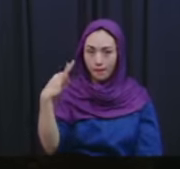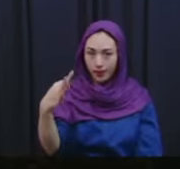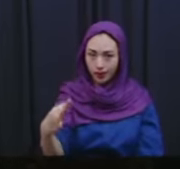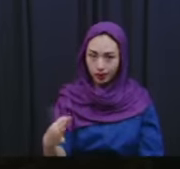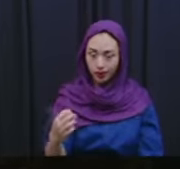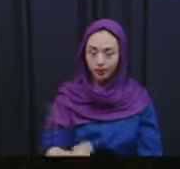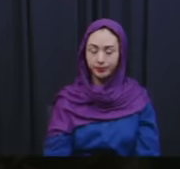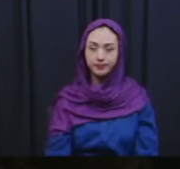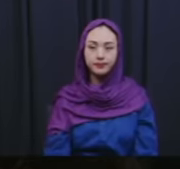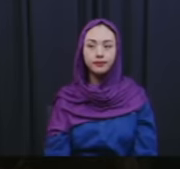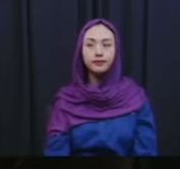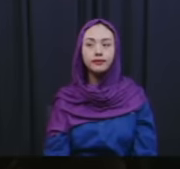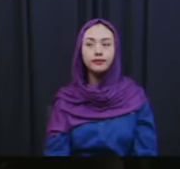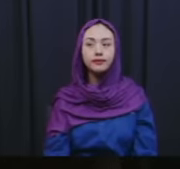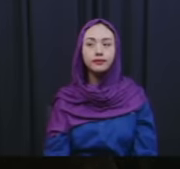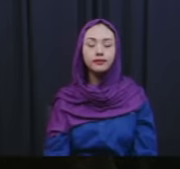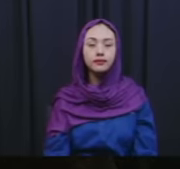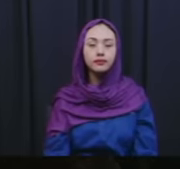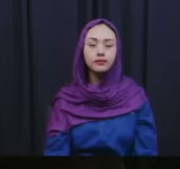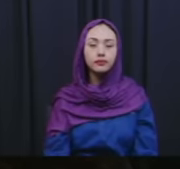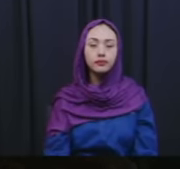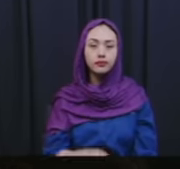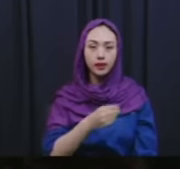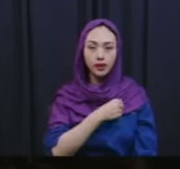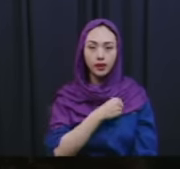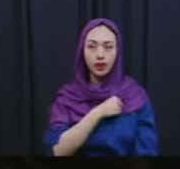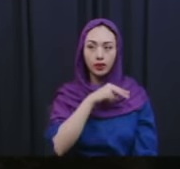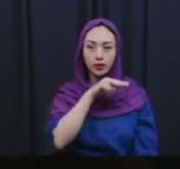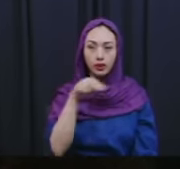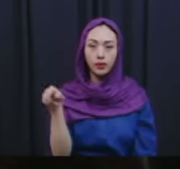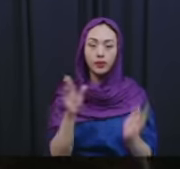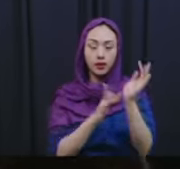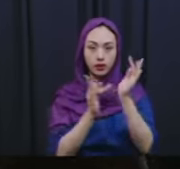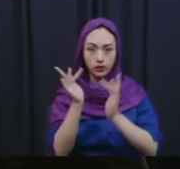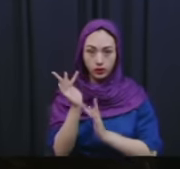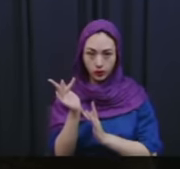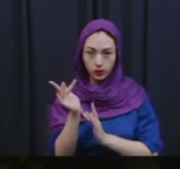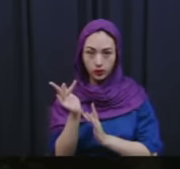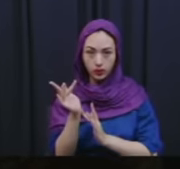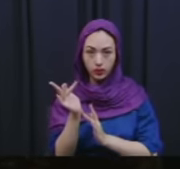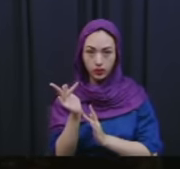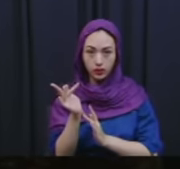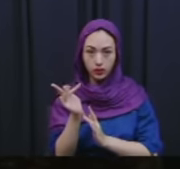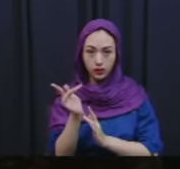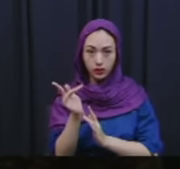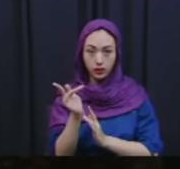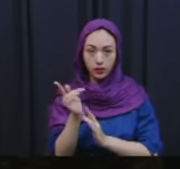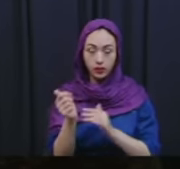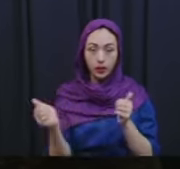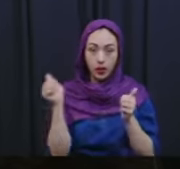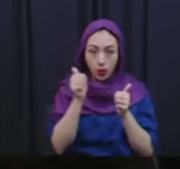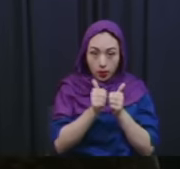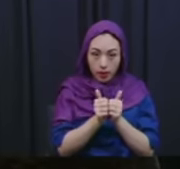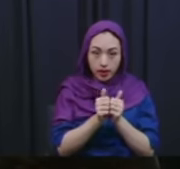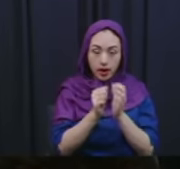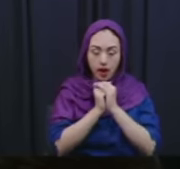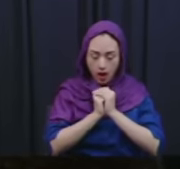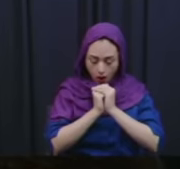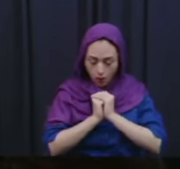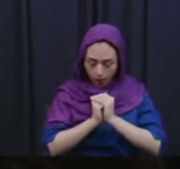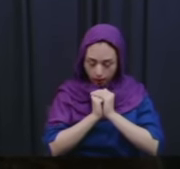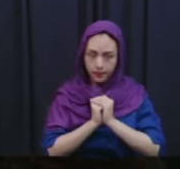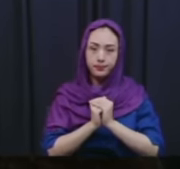abierta y quisiera hermano en el nombre de Jesús que me acompañase a orar también por estas peticiones no s